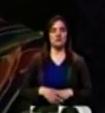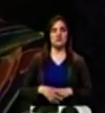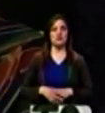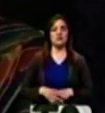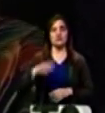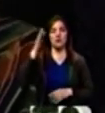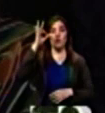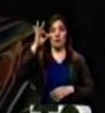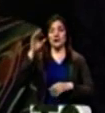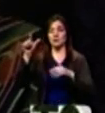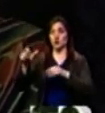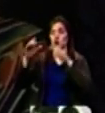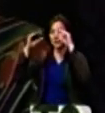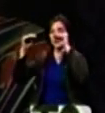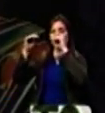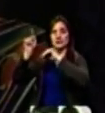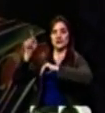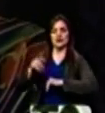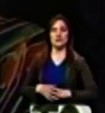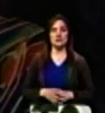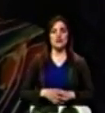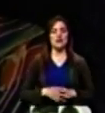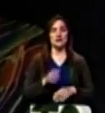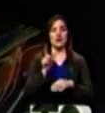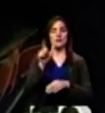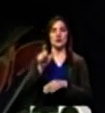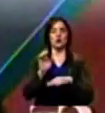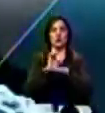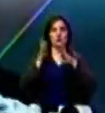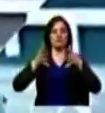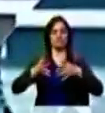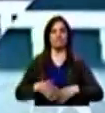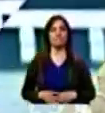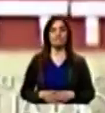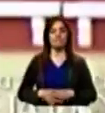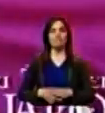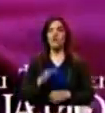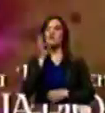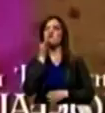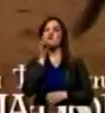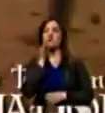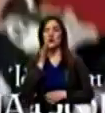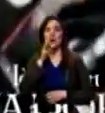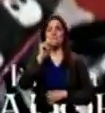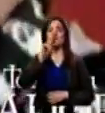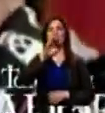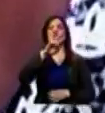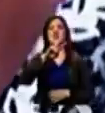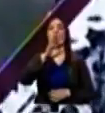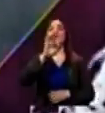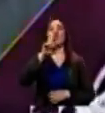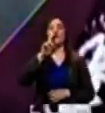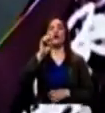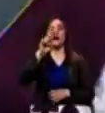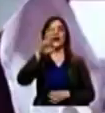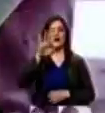clase y señorío, y el torero ecuatoriano por mayor actividad de la temporada, Álvaro Sonferkin. Toros de las fincas ecuatorianas Mirafuerte y